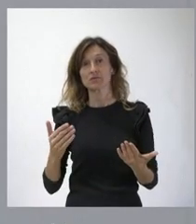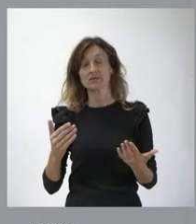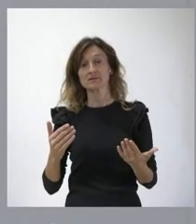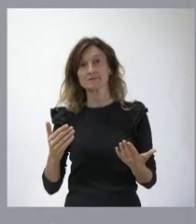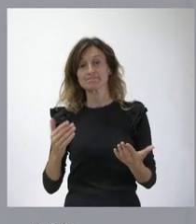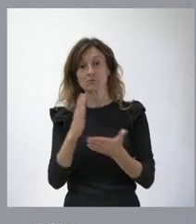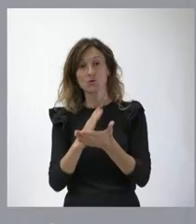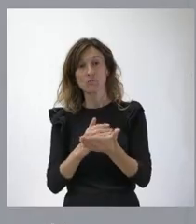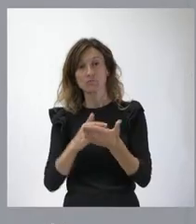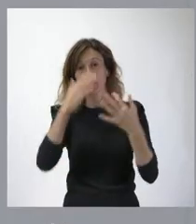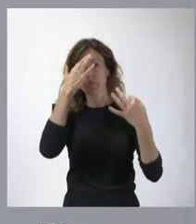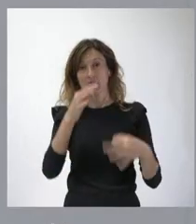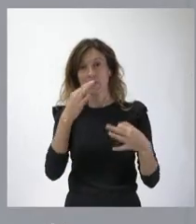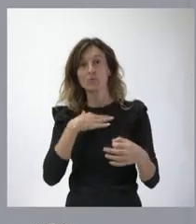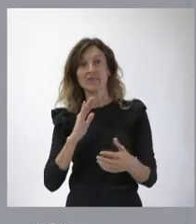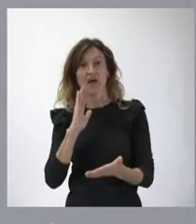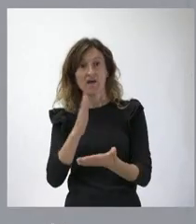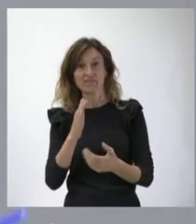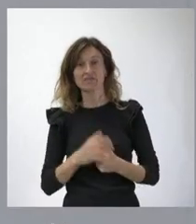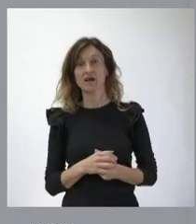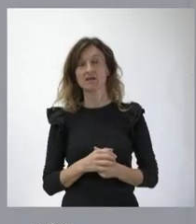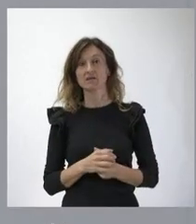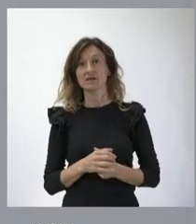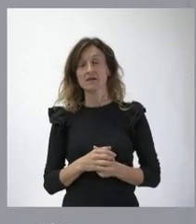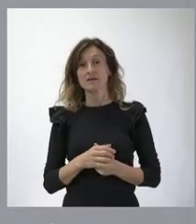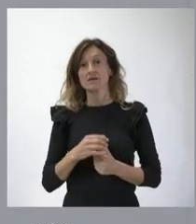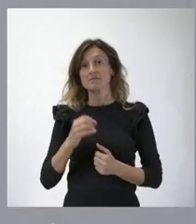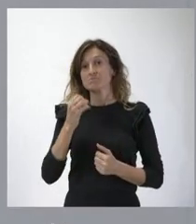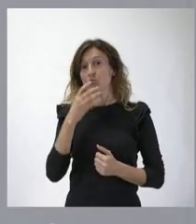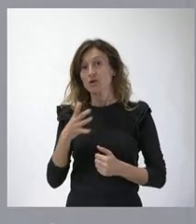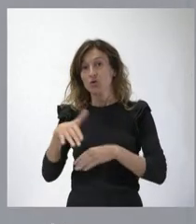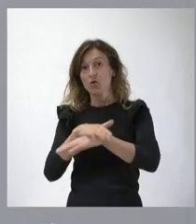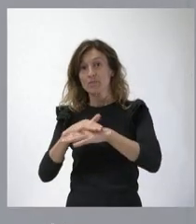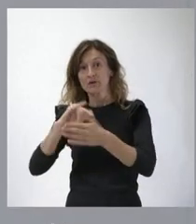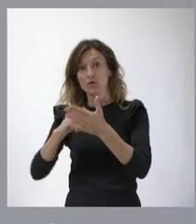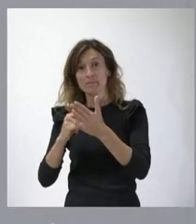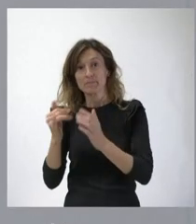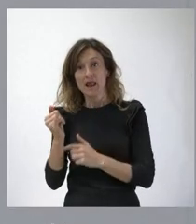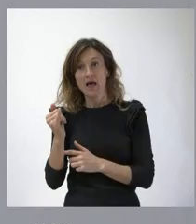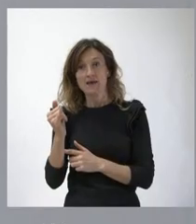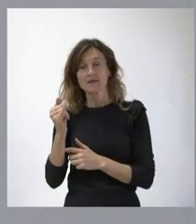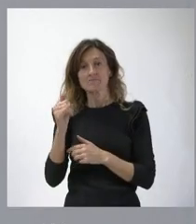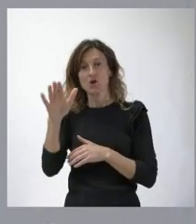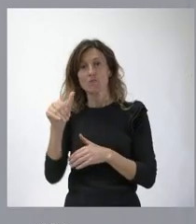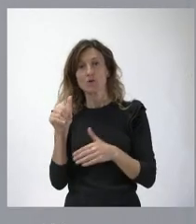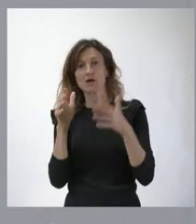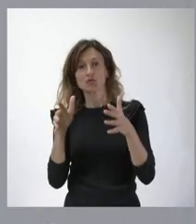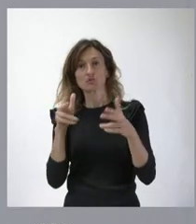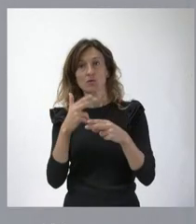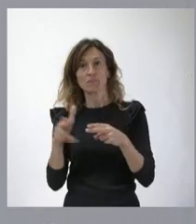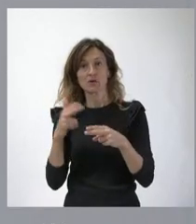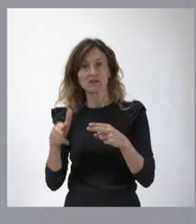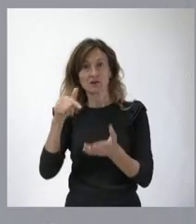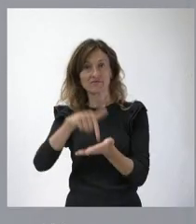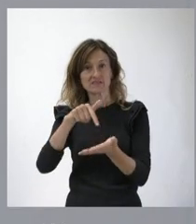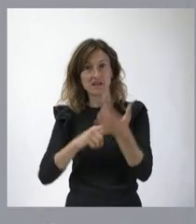comunidades autas pero mejor nos puede afectar Sería bueno que si el gobierno tiene algún plan convoque el consejo de política fiscal y financiera nosotros